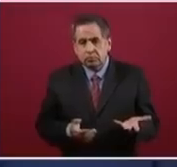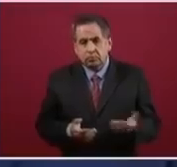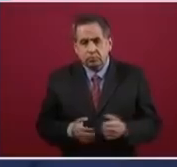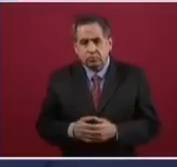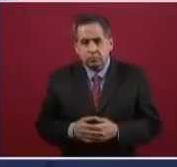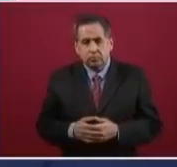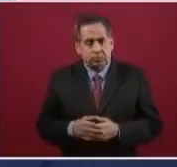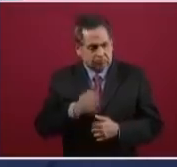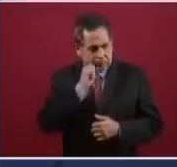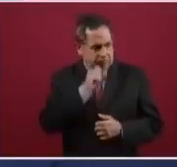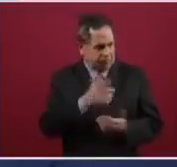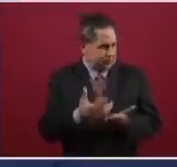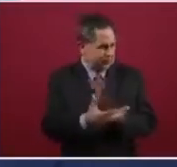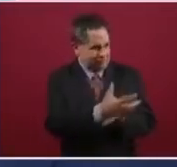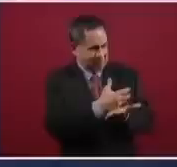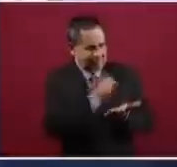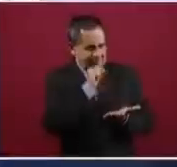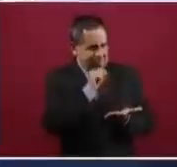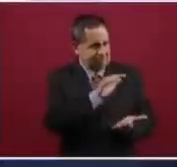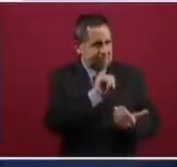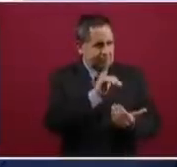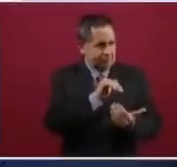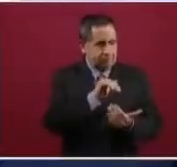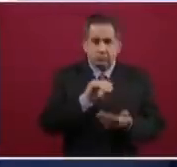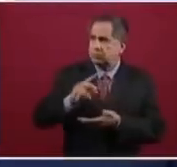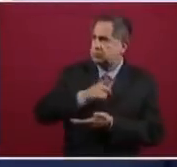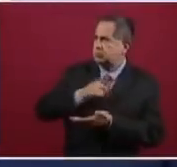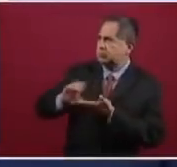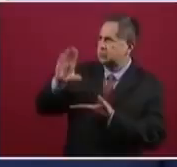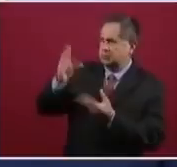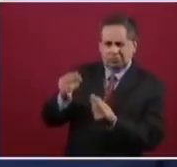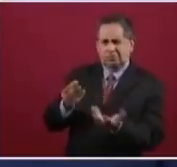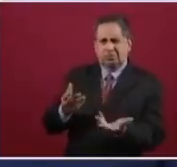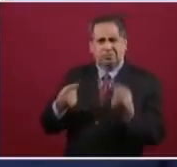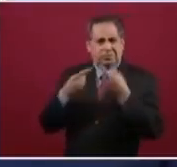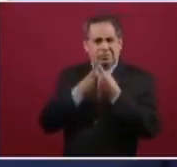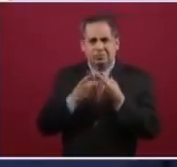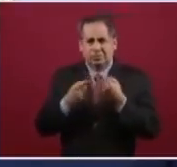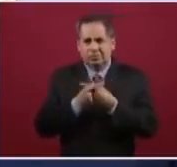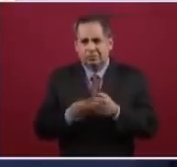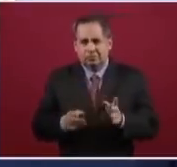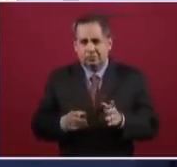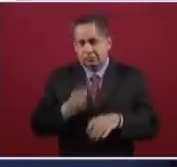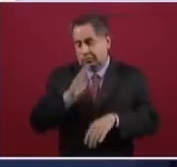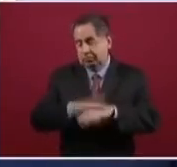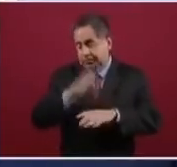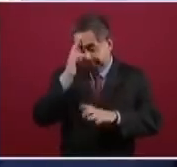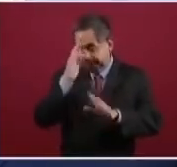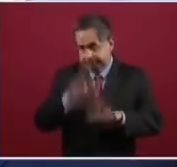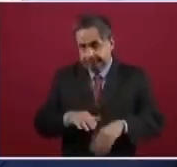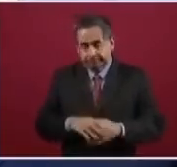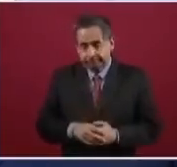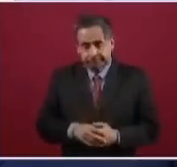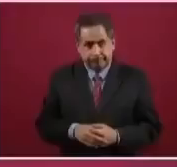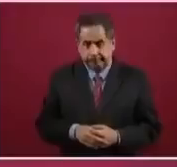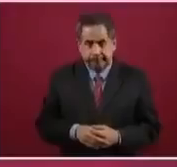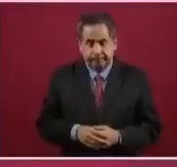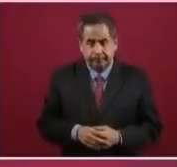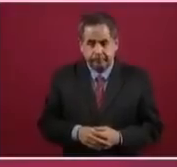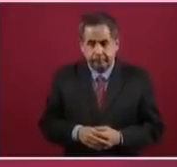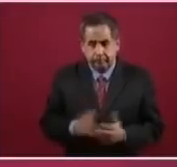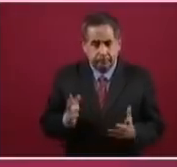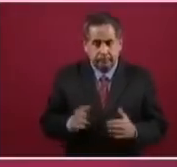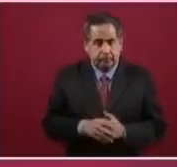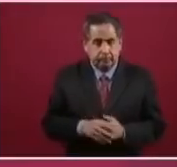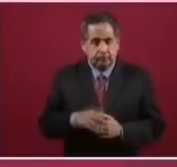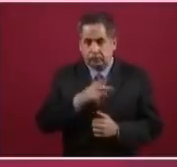al mismo tiempo creció la deuda ya nada más para recordar por qué si